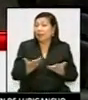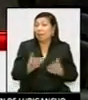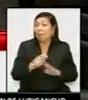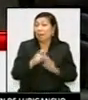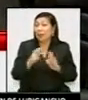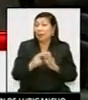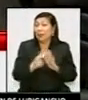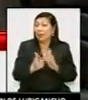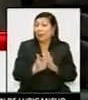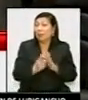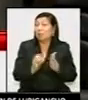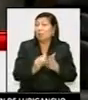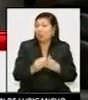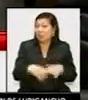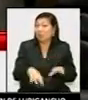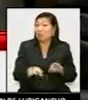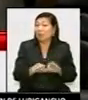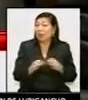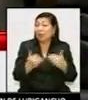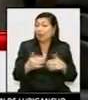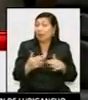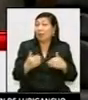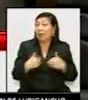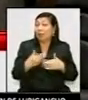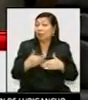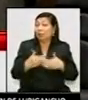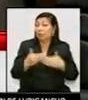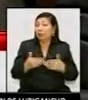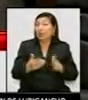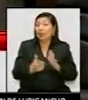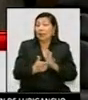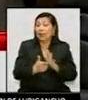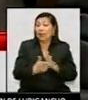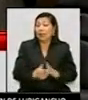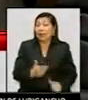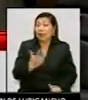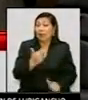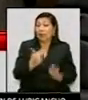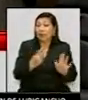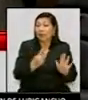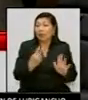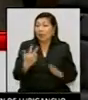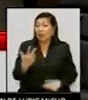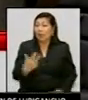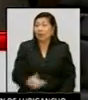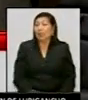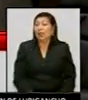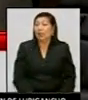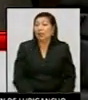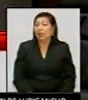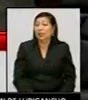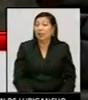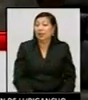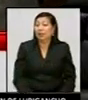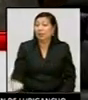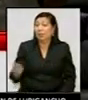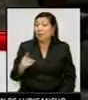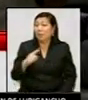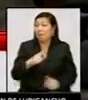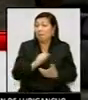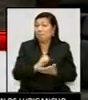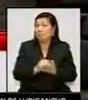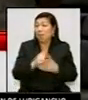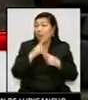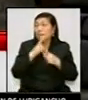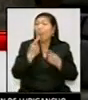proyecto de ley que es muy, muy importante, que ya va a tener un vencimiento, como es el proyecto de ley la 3773, que de acá viene hasta el mes de marzo, y